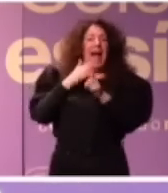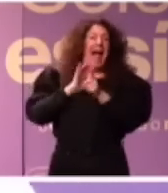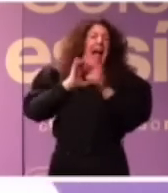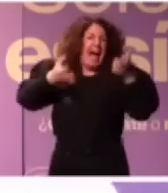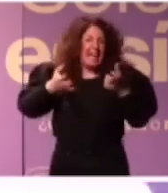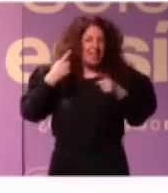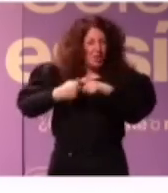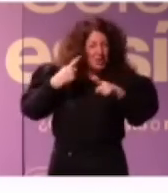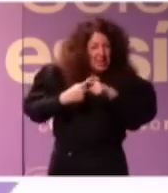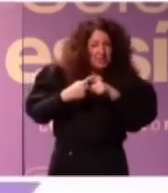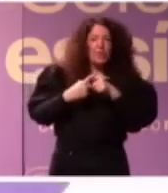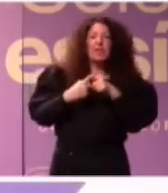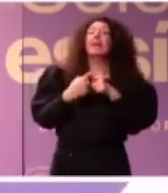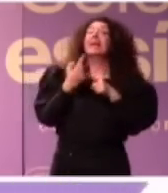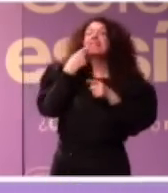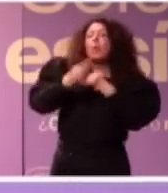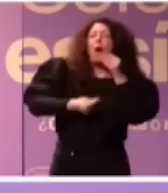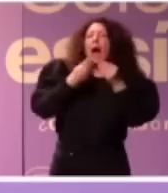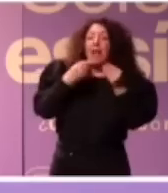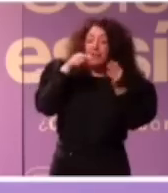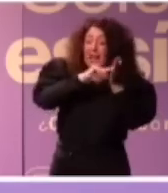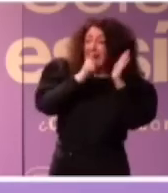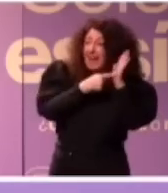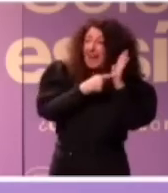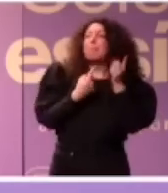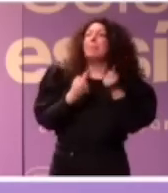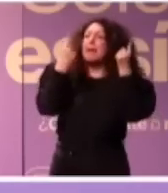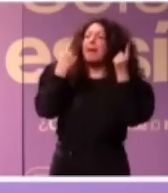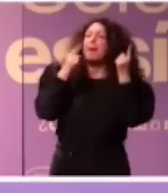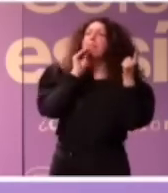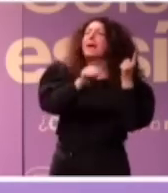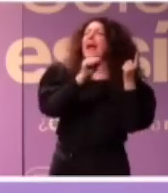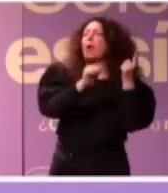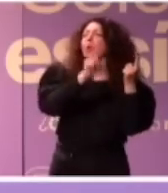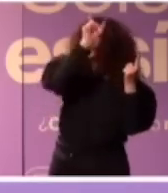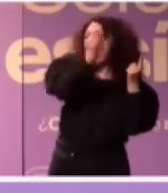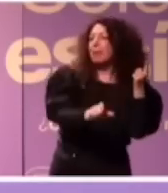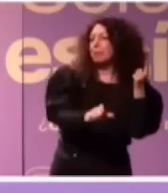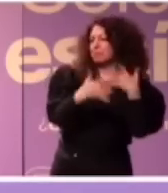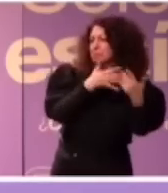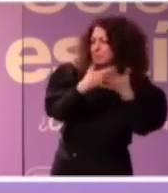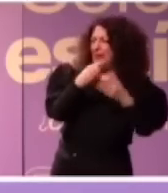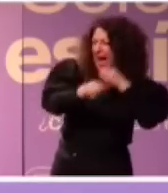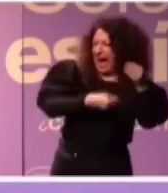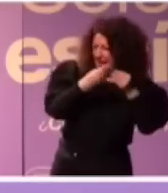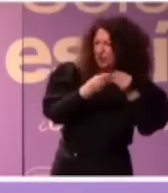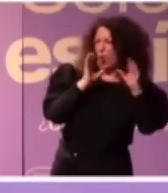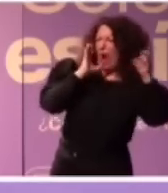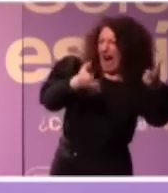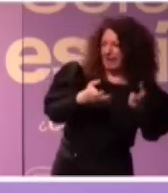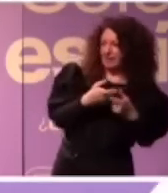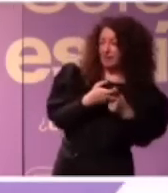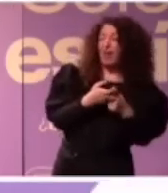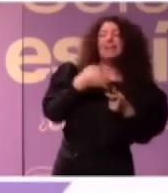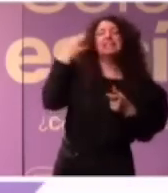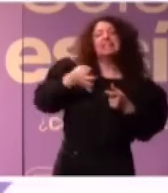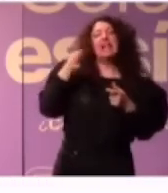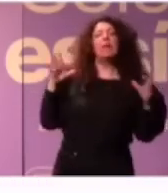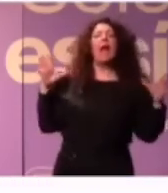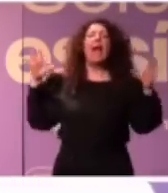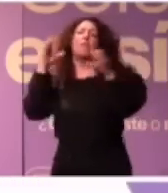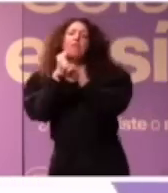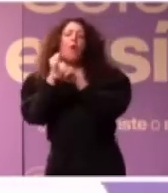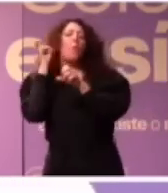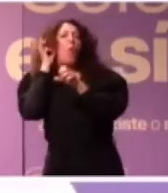es que hacemos por primera vez una pregunta también al agresor. Hasta ahora el foco de las violencias estaba